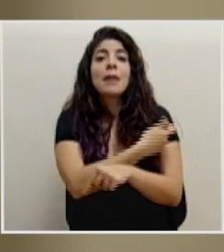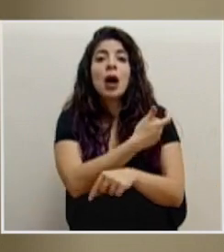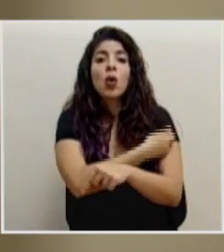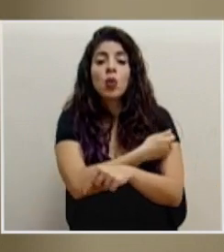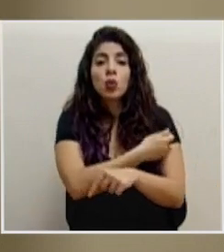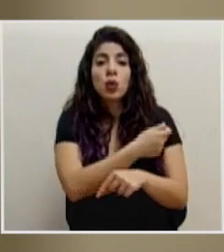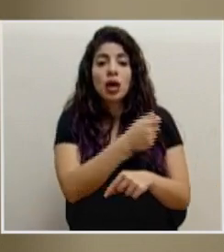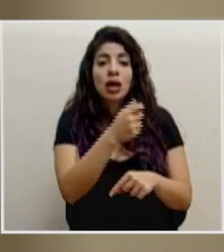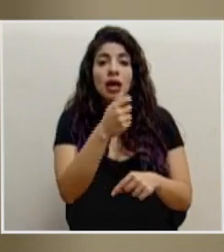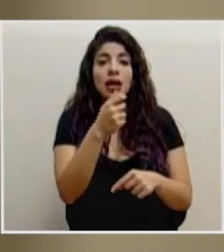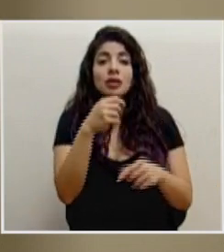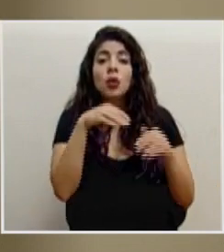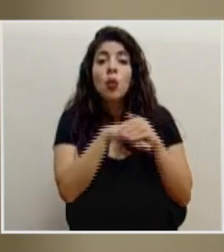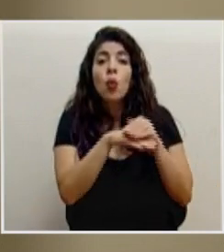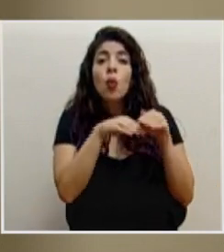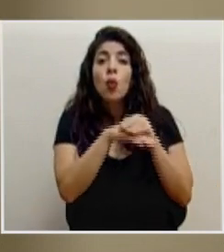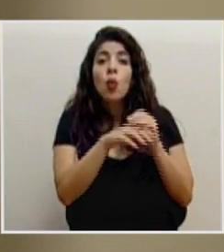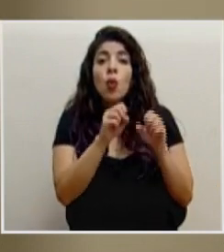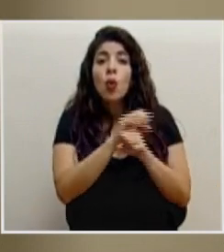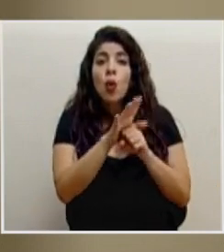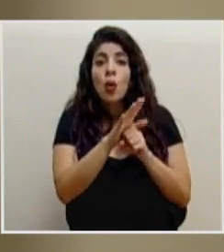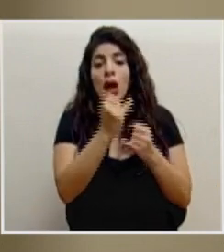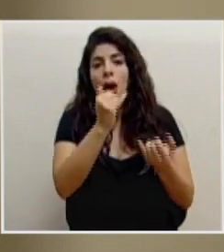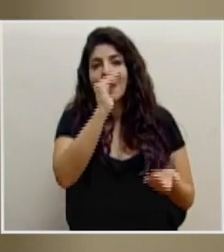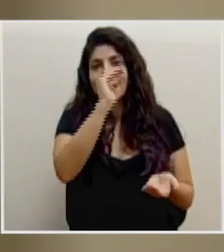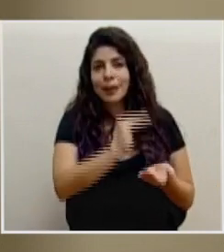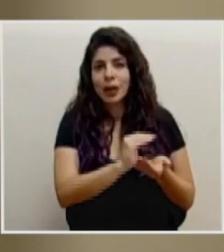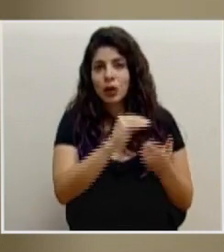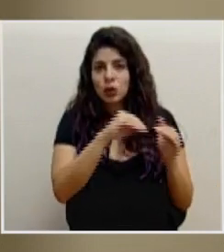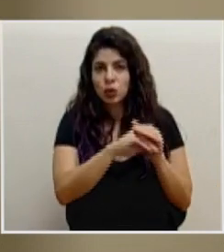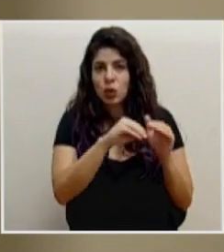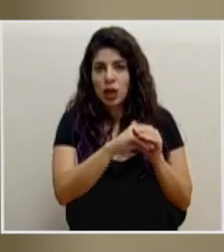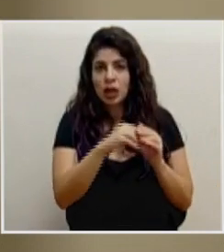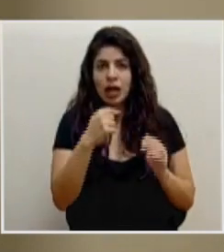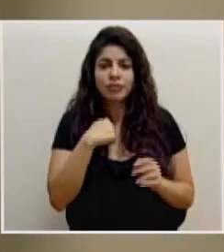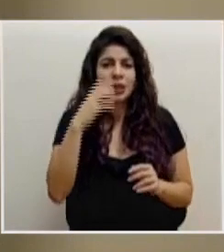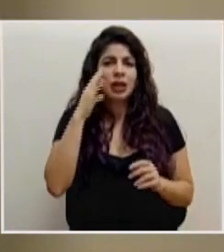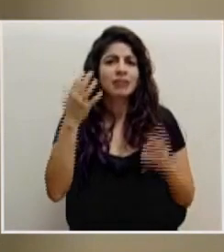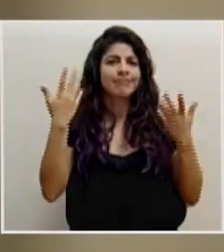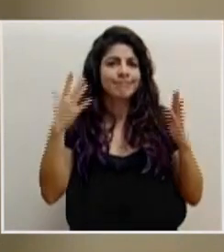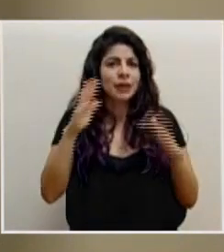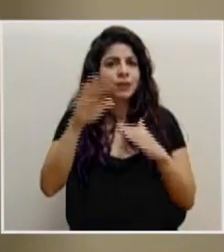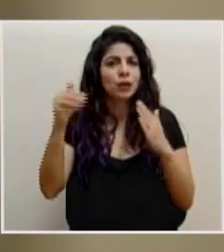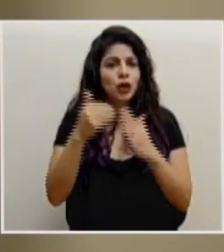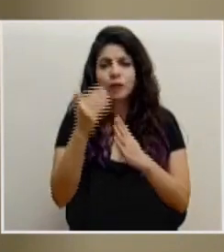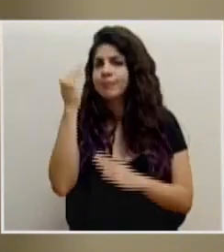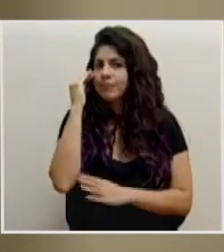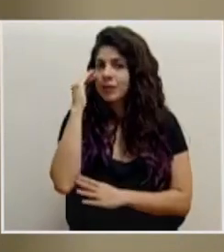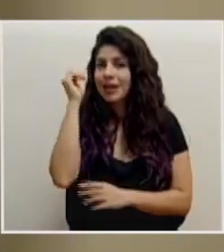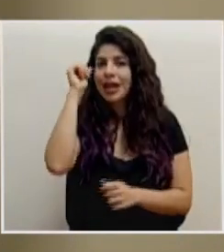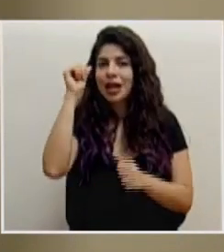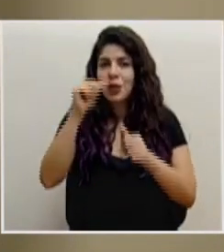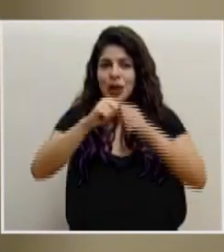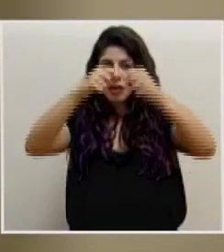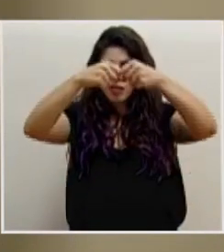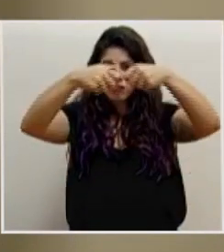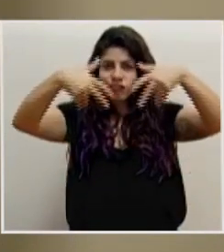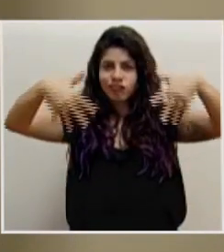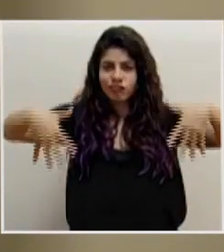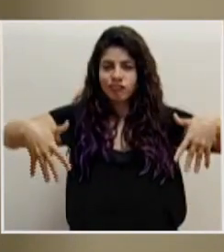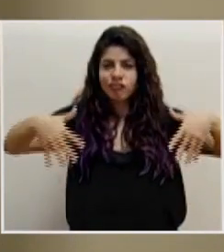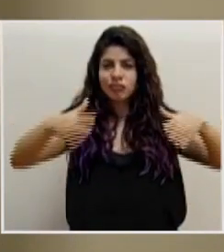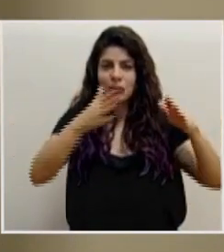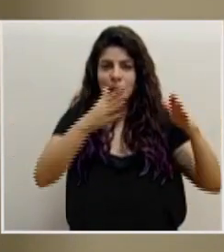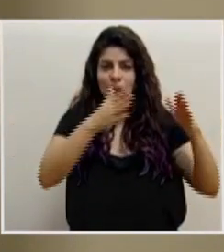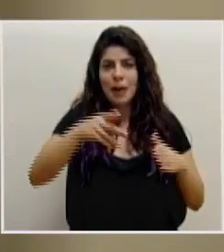vacunas que se estaban reservando de COVID-19. Yo creo que ya todos lo conocemos, recordemos el esquema que se maneja